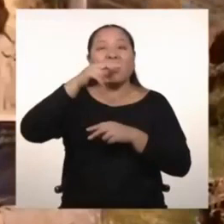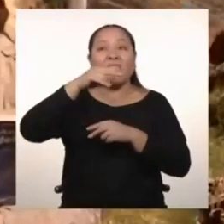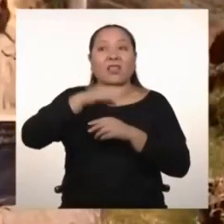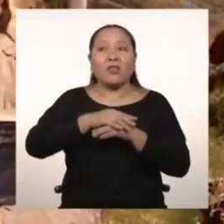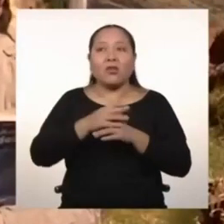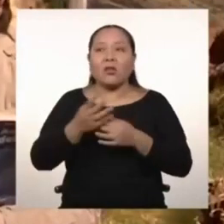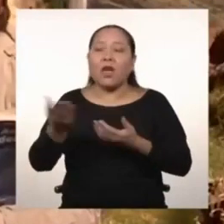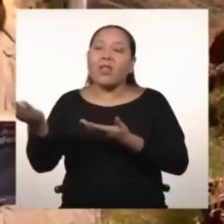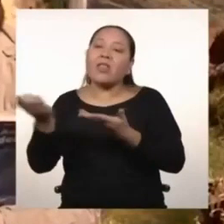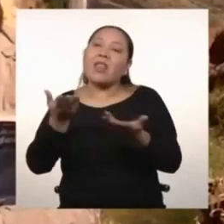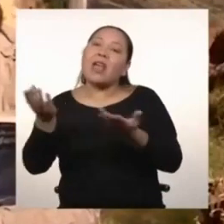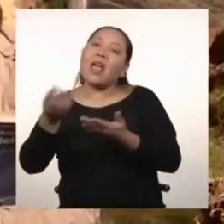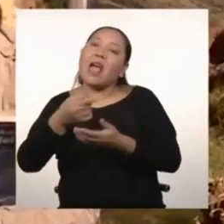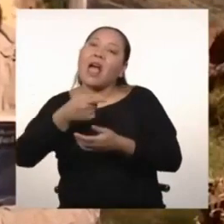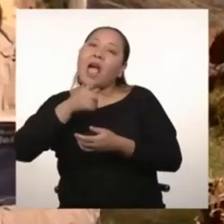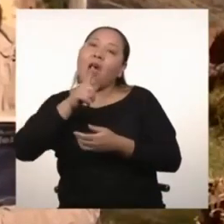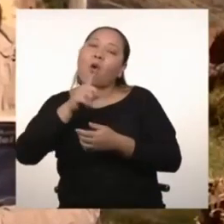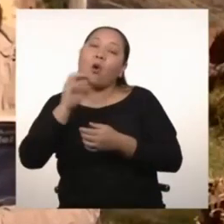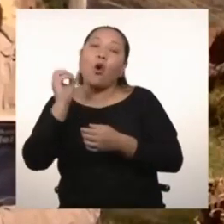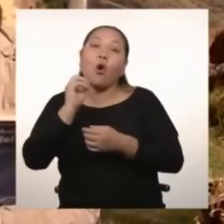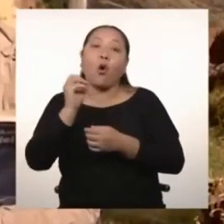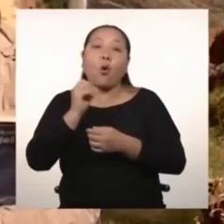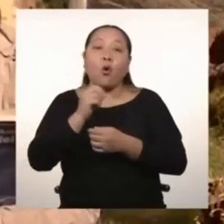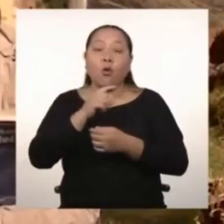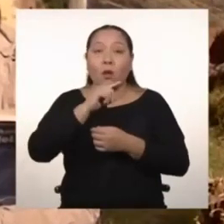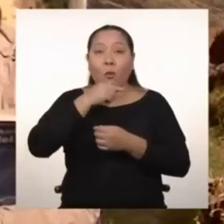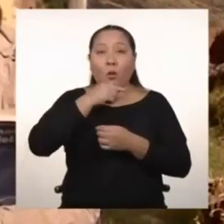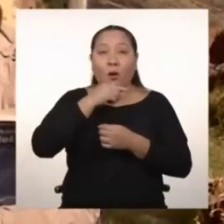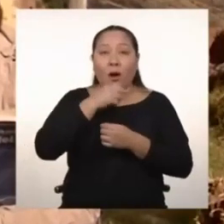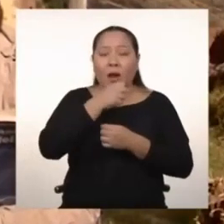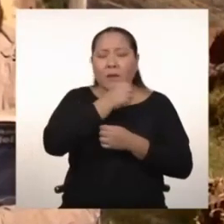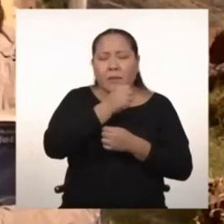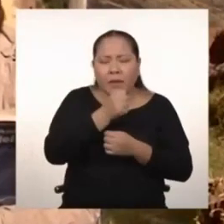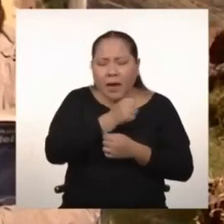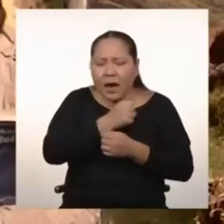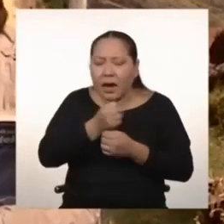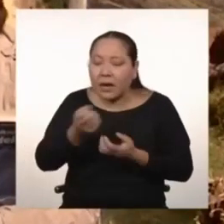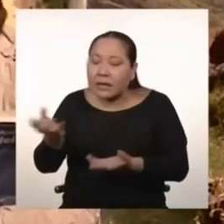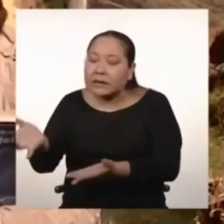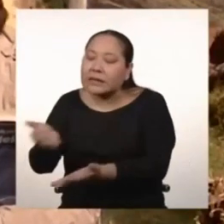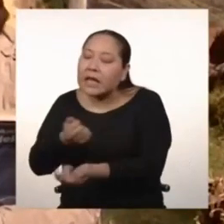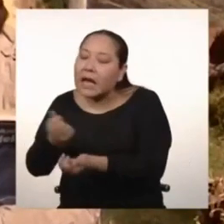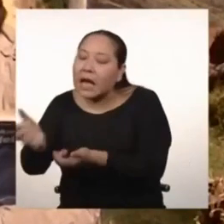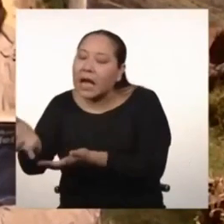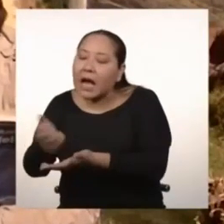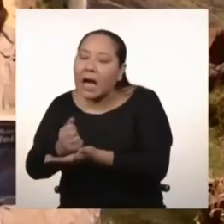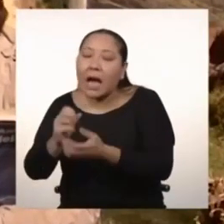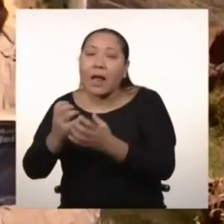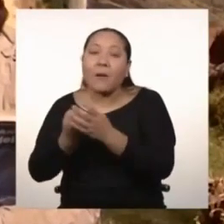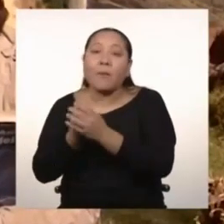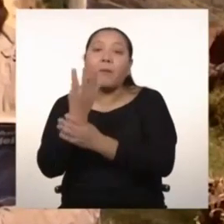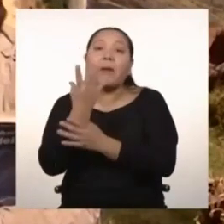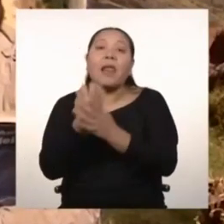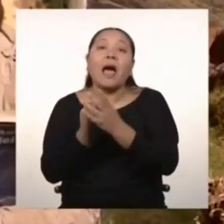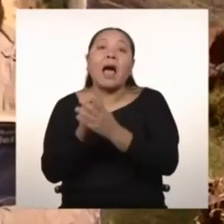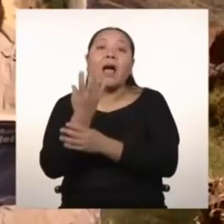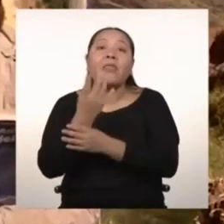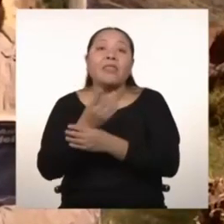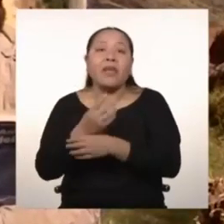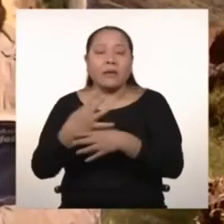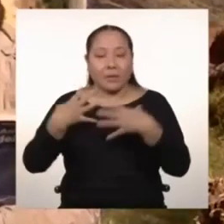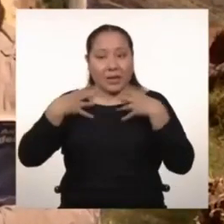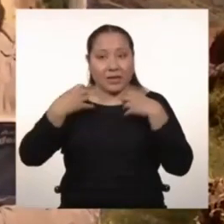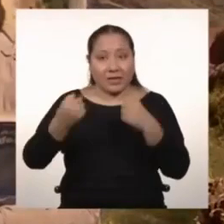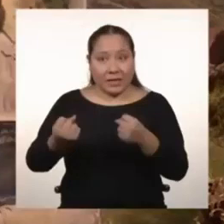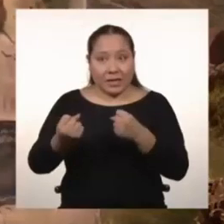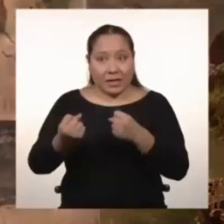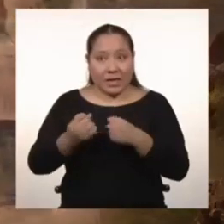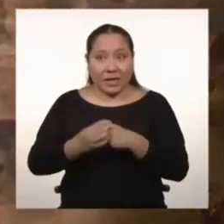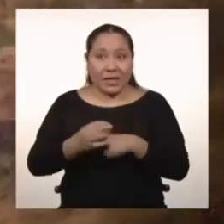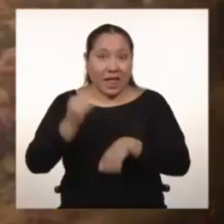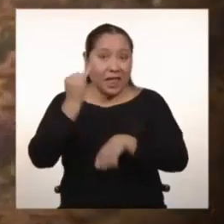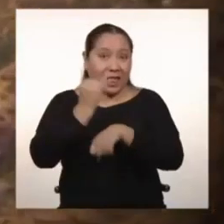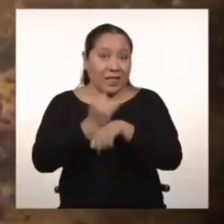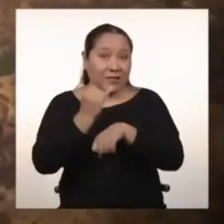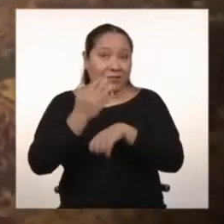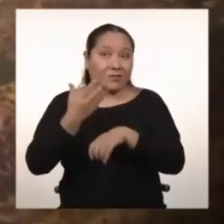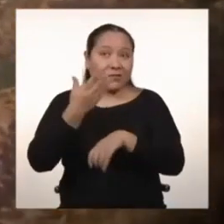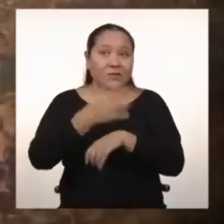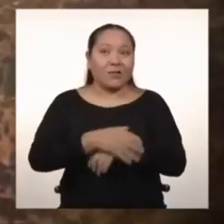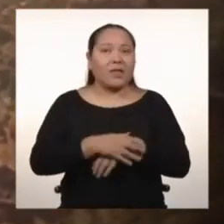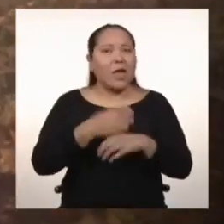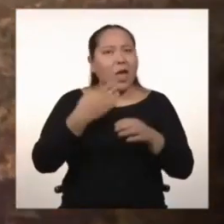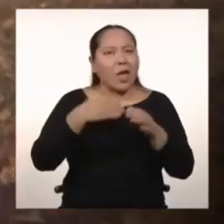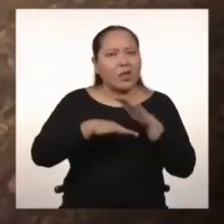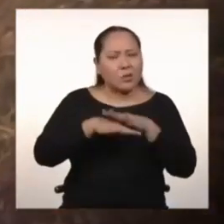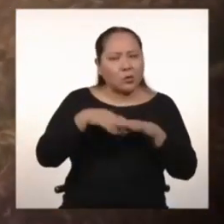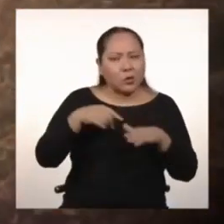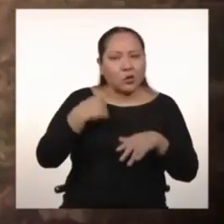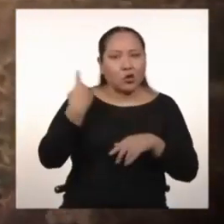puquio, o tal vez con una india vieja a recoger plantas curativas junto a la capilleja de la Santa Cruz. Luego vendrían las salidas de